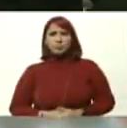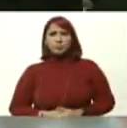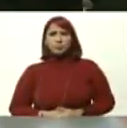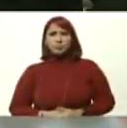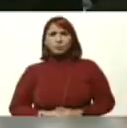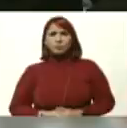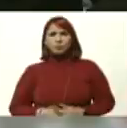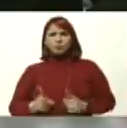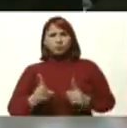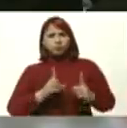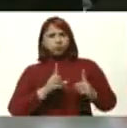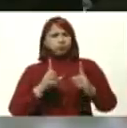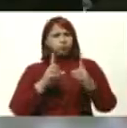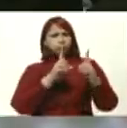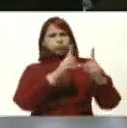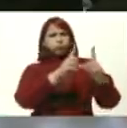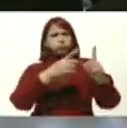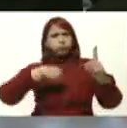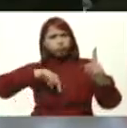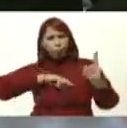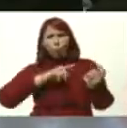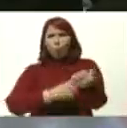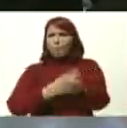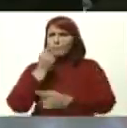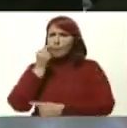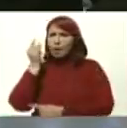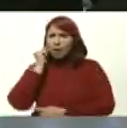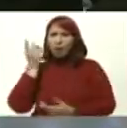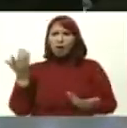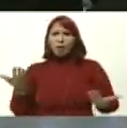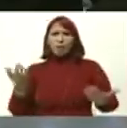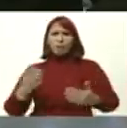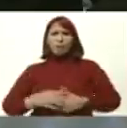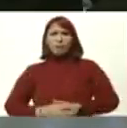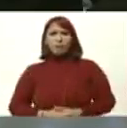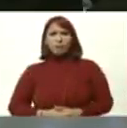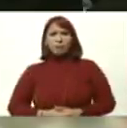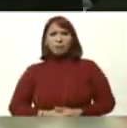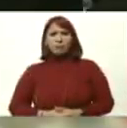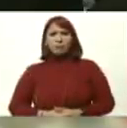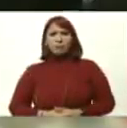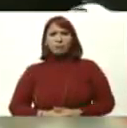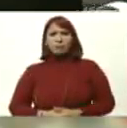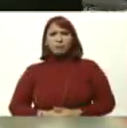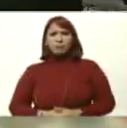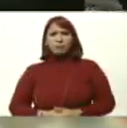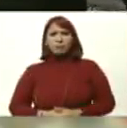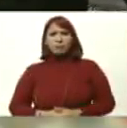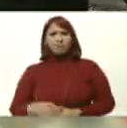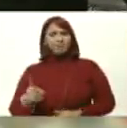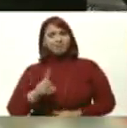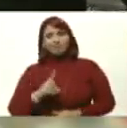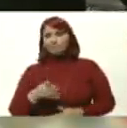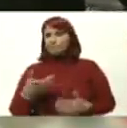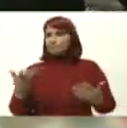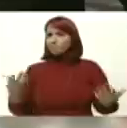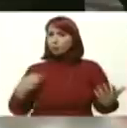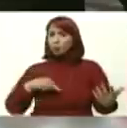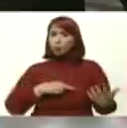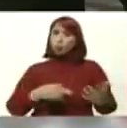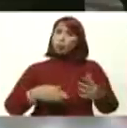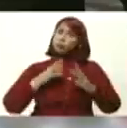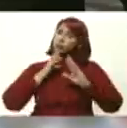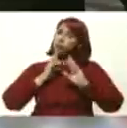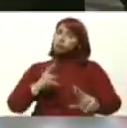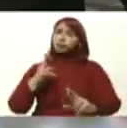que persigue a nuestros hermanos y hermanas. No, no, nosotros vamos a responder